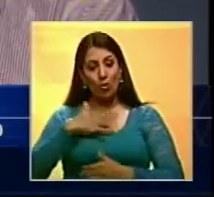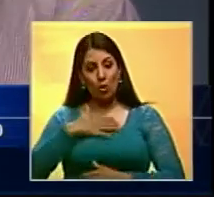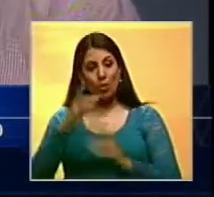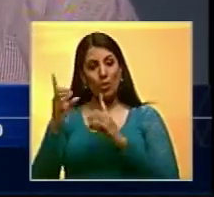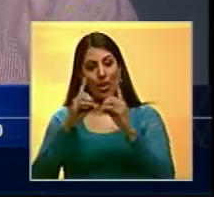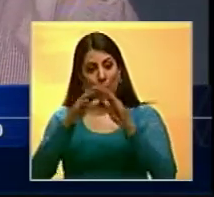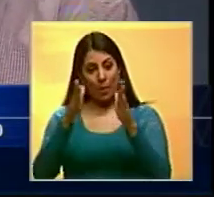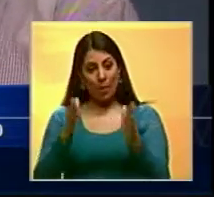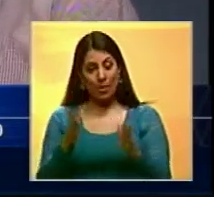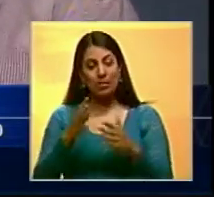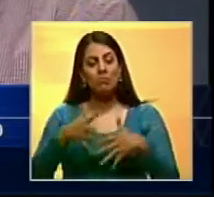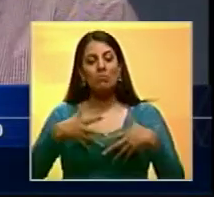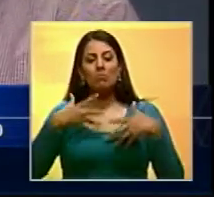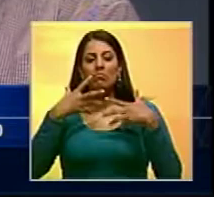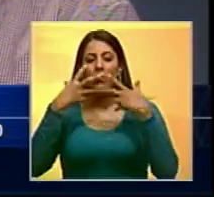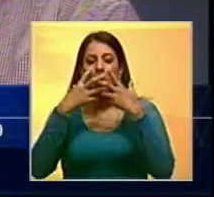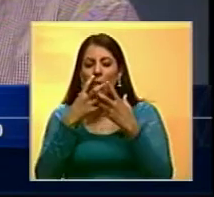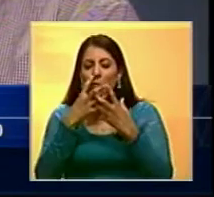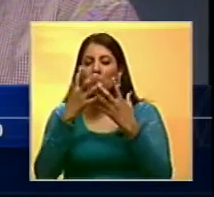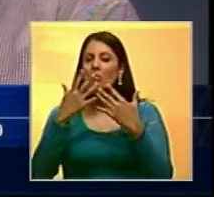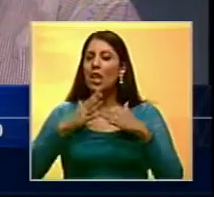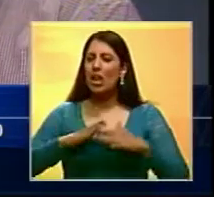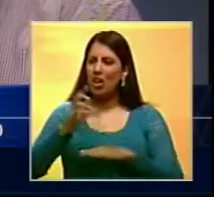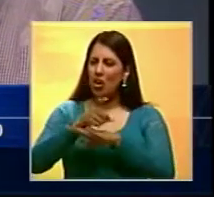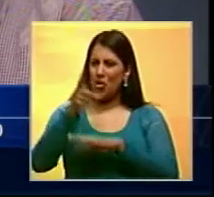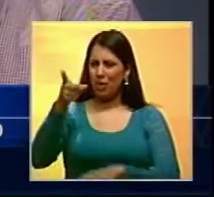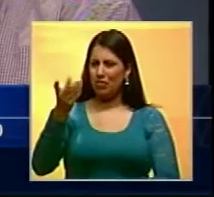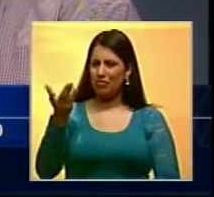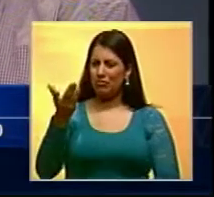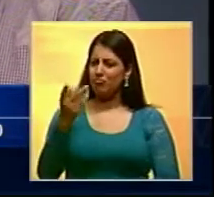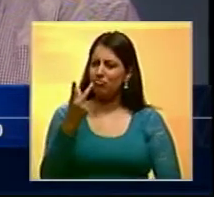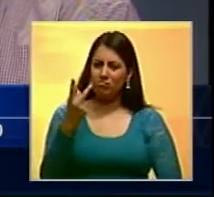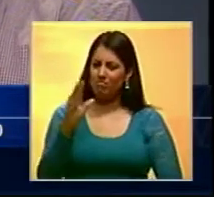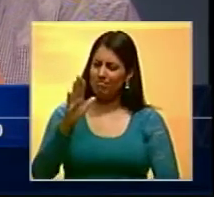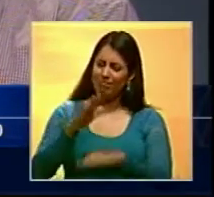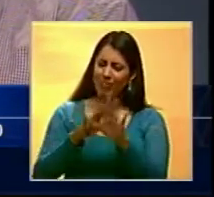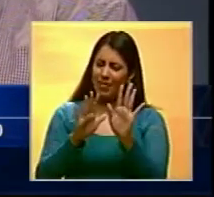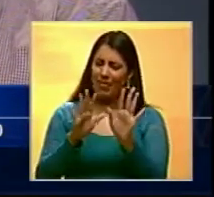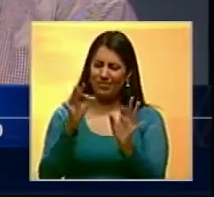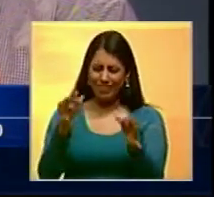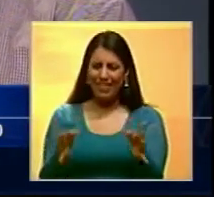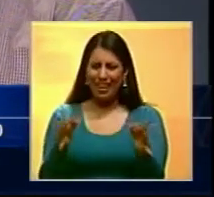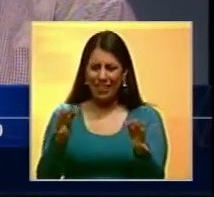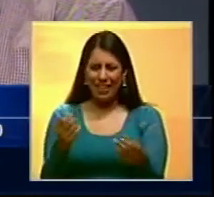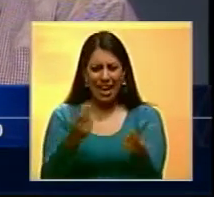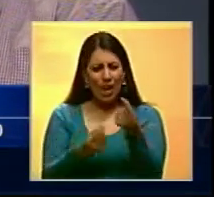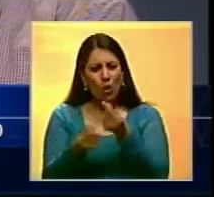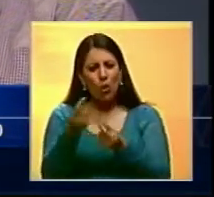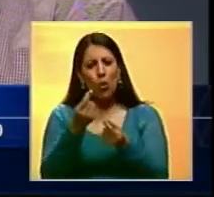diálogo. Oxígeno a este gobierno. Mira, la realidad económica hace